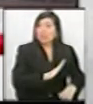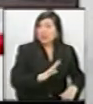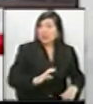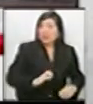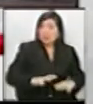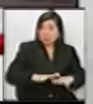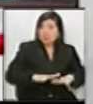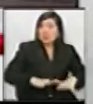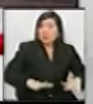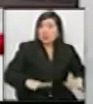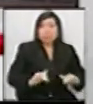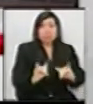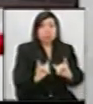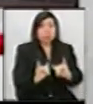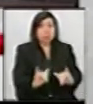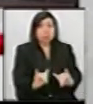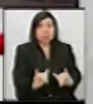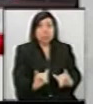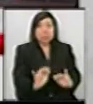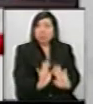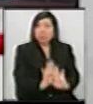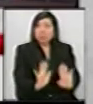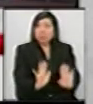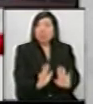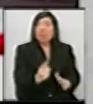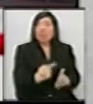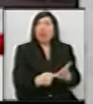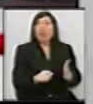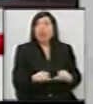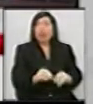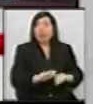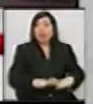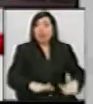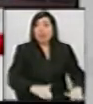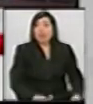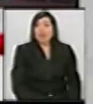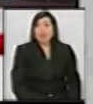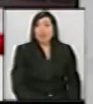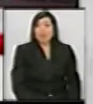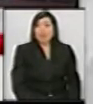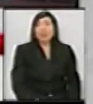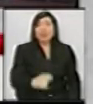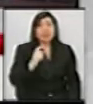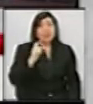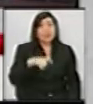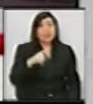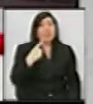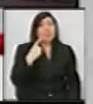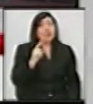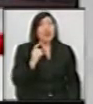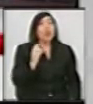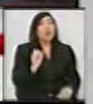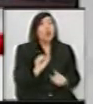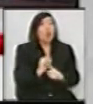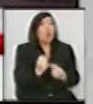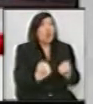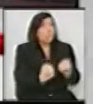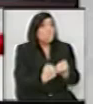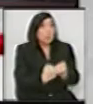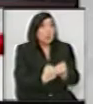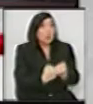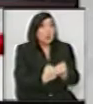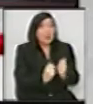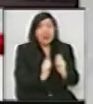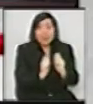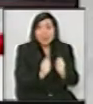que tenemos reservadas y que no hemos destinado fin es el planteamiento es que se destinen necesariamente para fin social y se ponga una